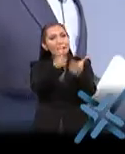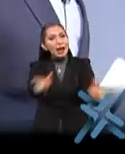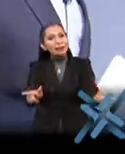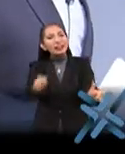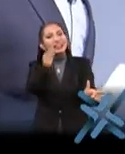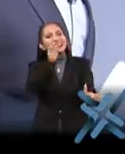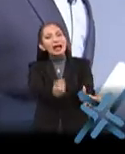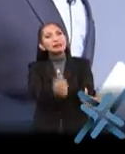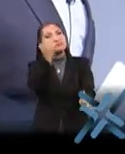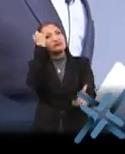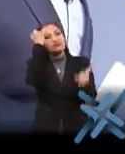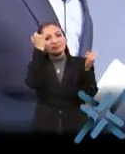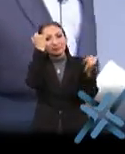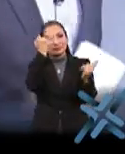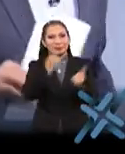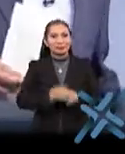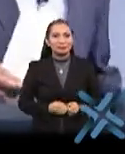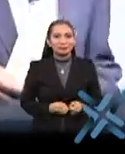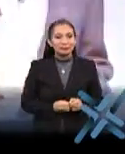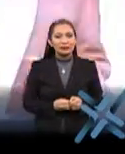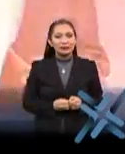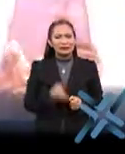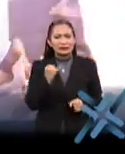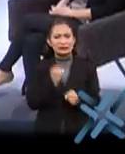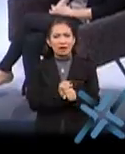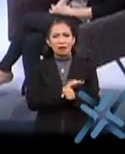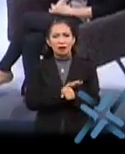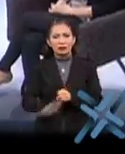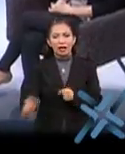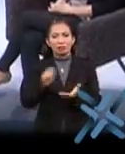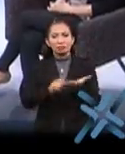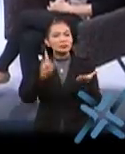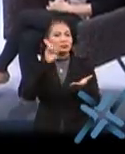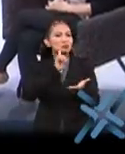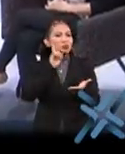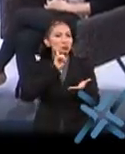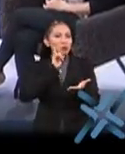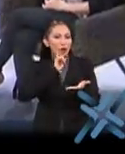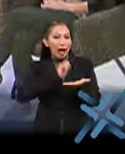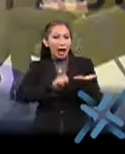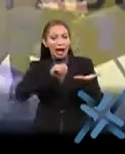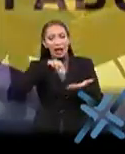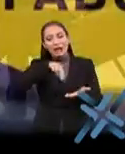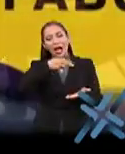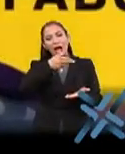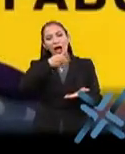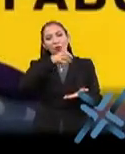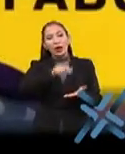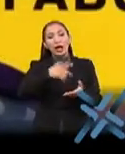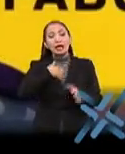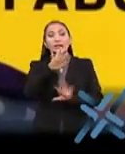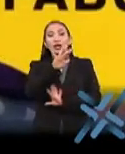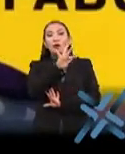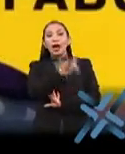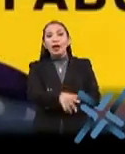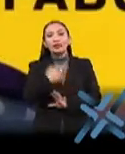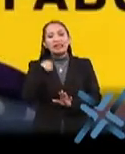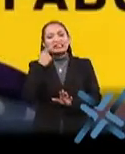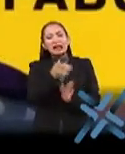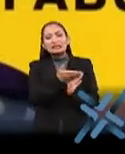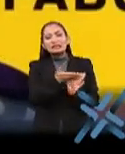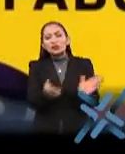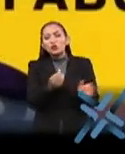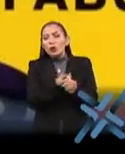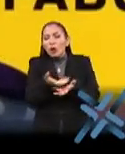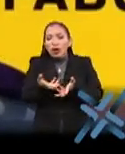en la que ella creía. Imposible, escritora, periodista y autora del libro Nahui Olin de los 50 marcaron